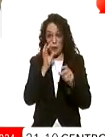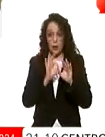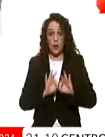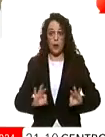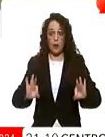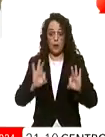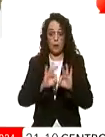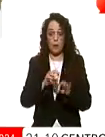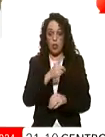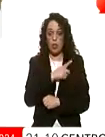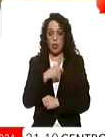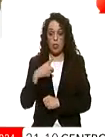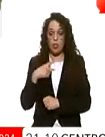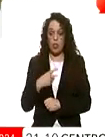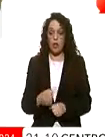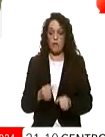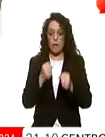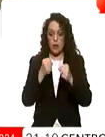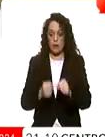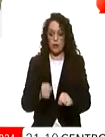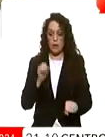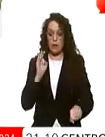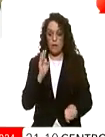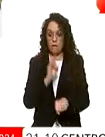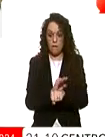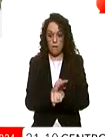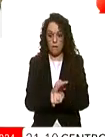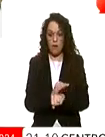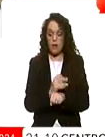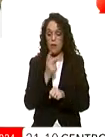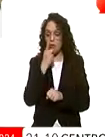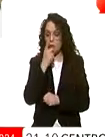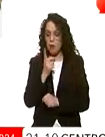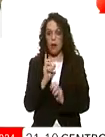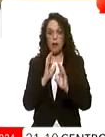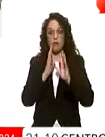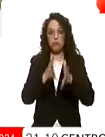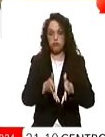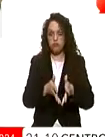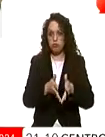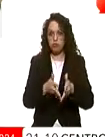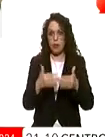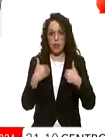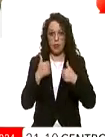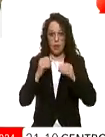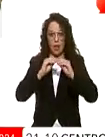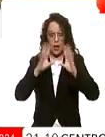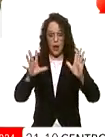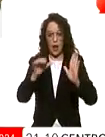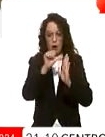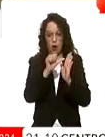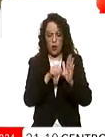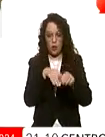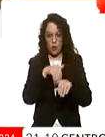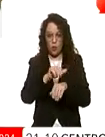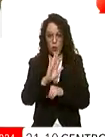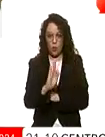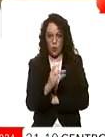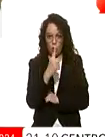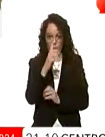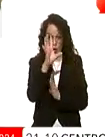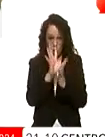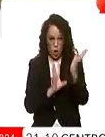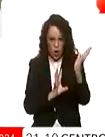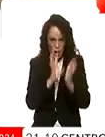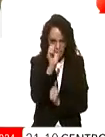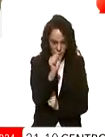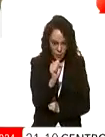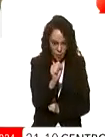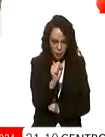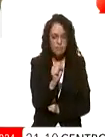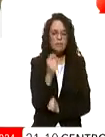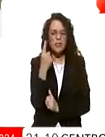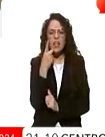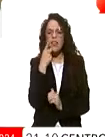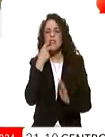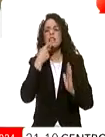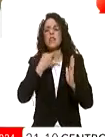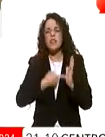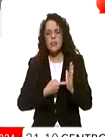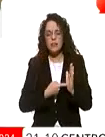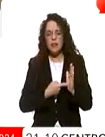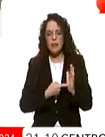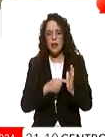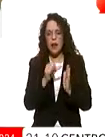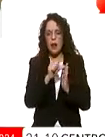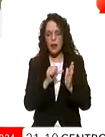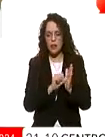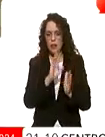certeza respecto del contenido explícito del artículo 41 de la Constitución. Mire, el artículo 41, párrafo